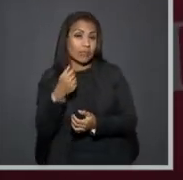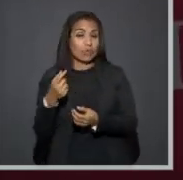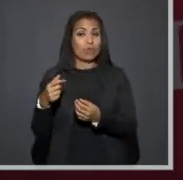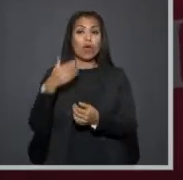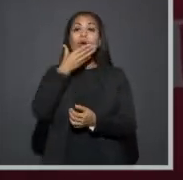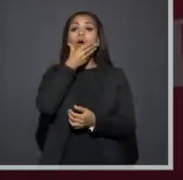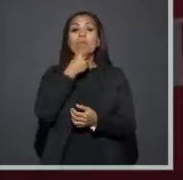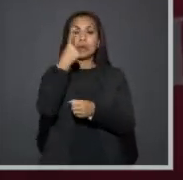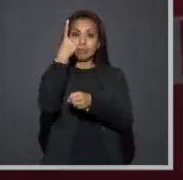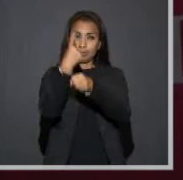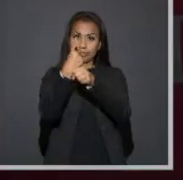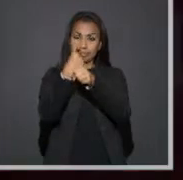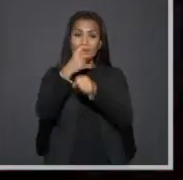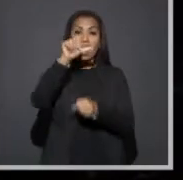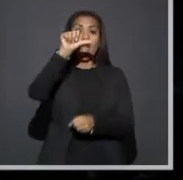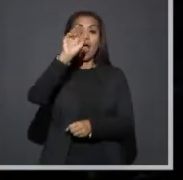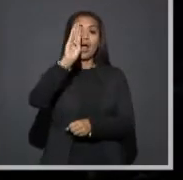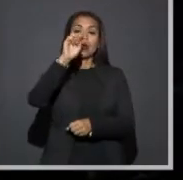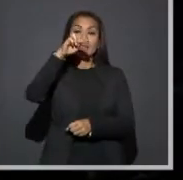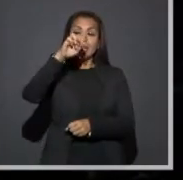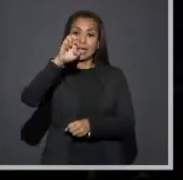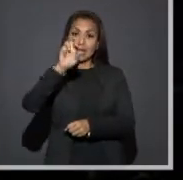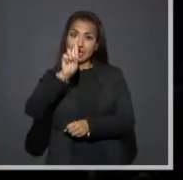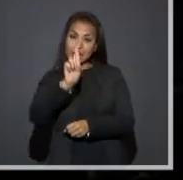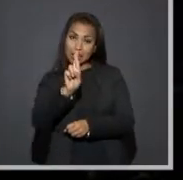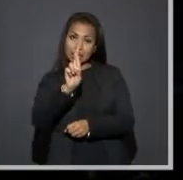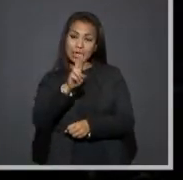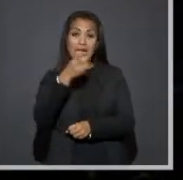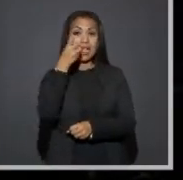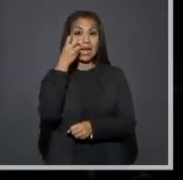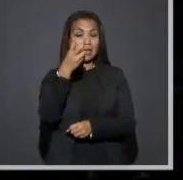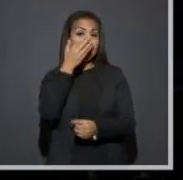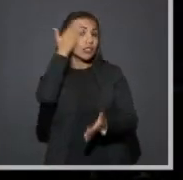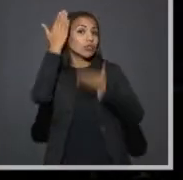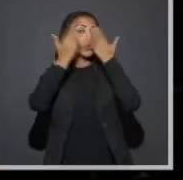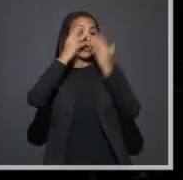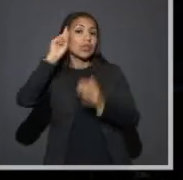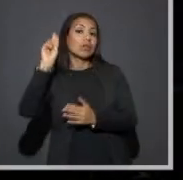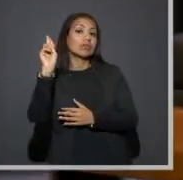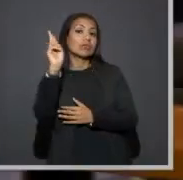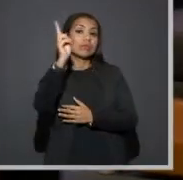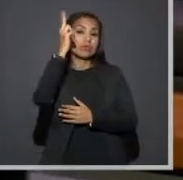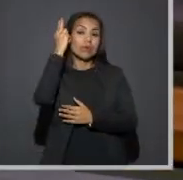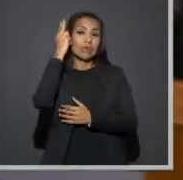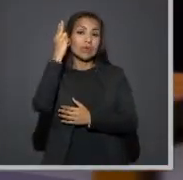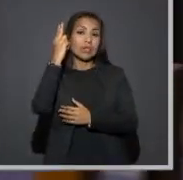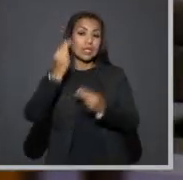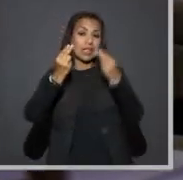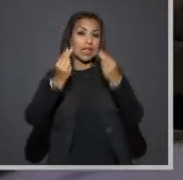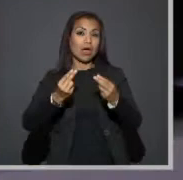Reina, estudiante de 9.º semestre de la licenciatura en Relaciones Internacionales.